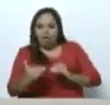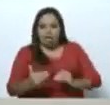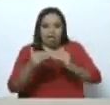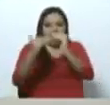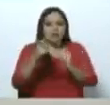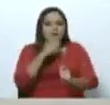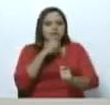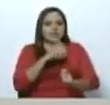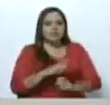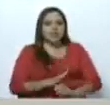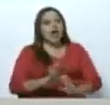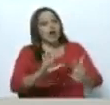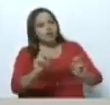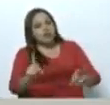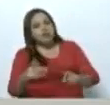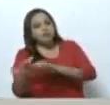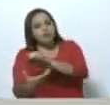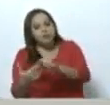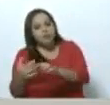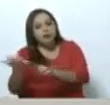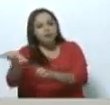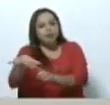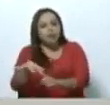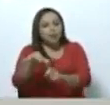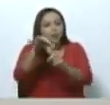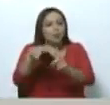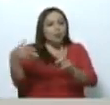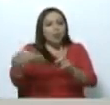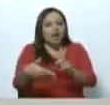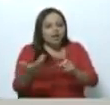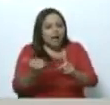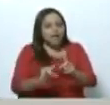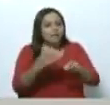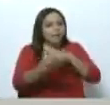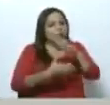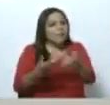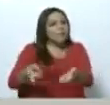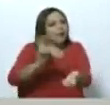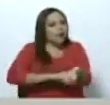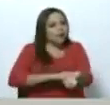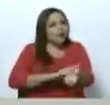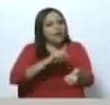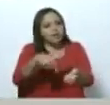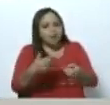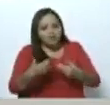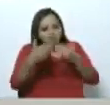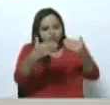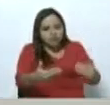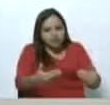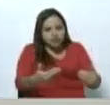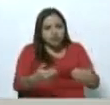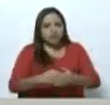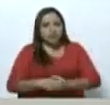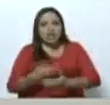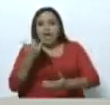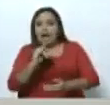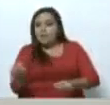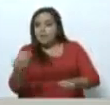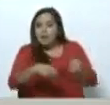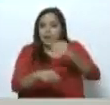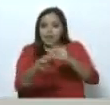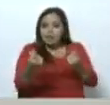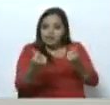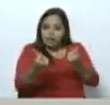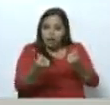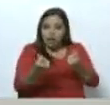Vamos a fijar prioridades. El presidente fijó las prioridades y ahí vamos avanzando. Si entran más ingresos y hay más recursos,